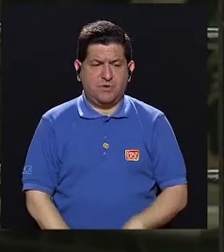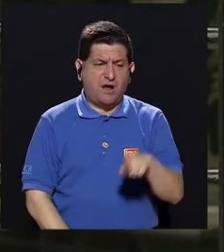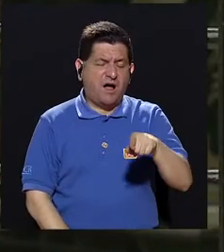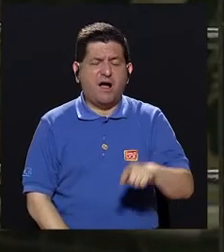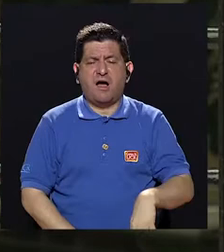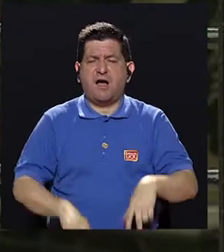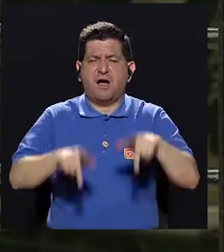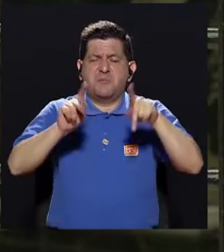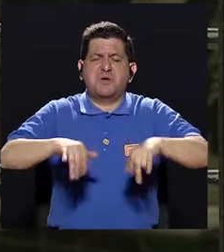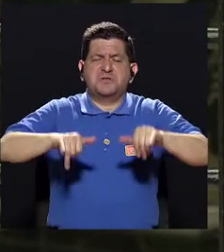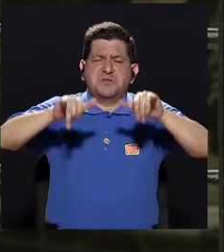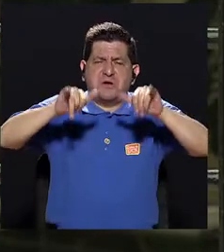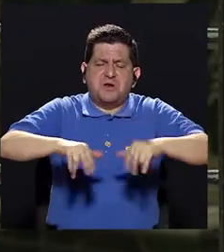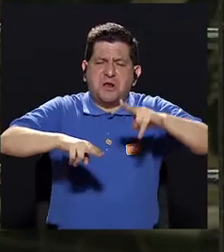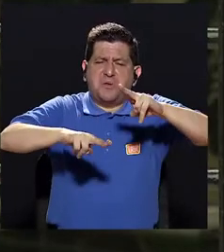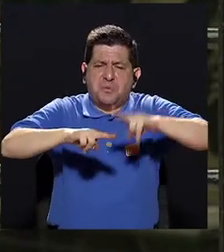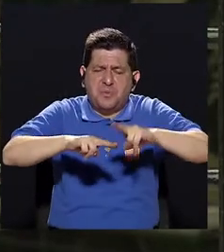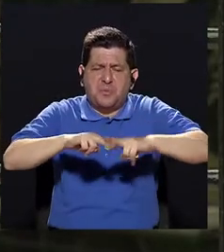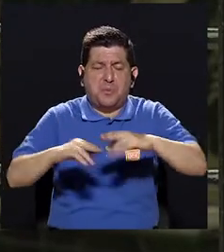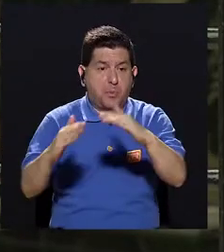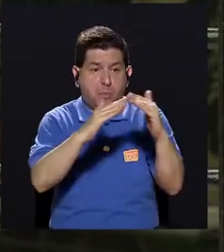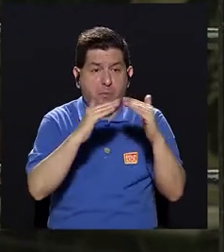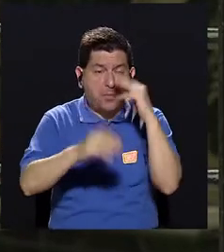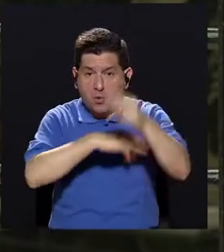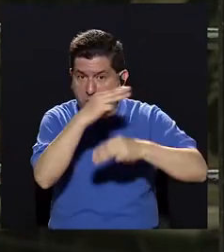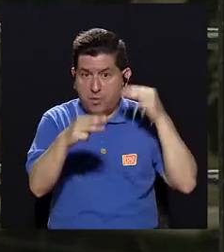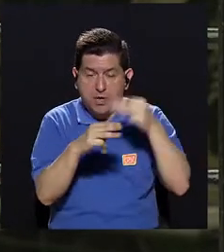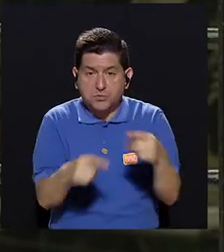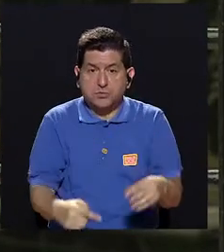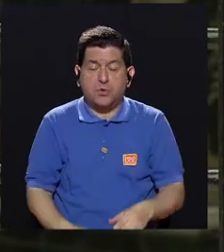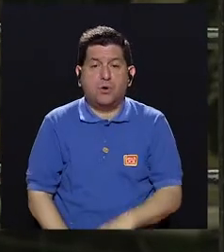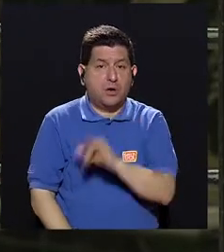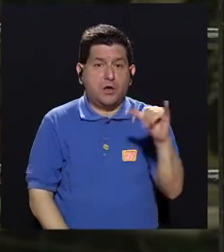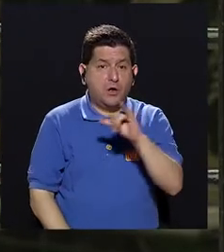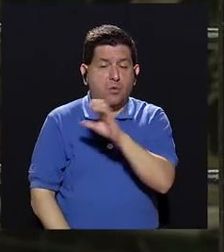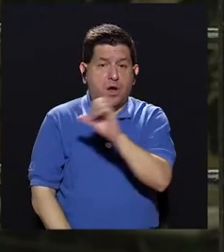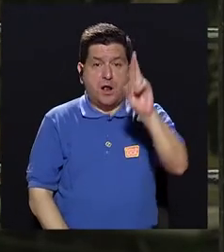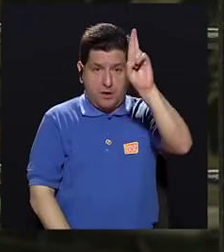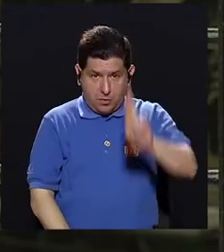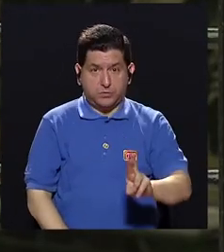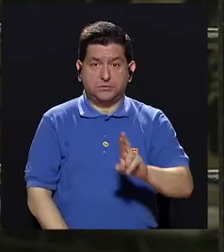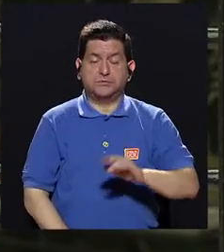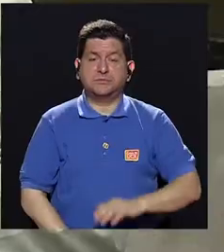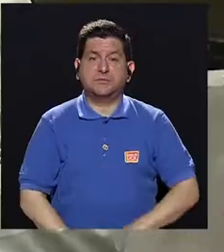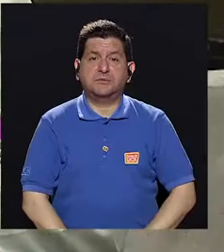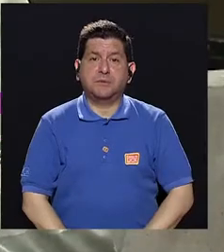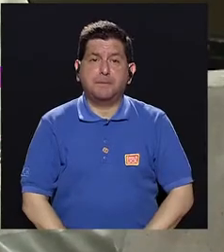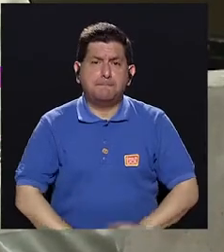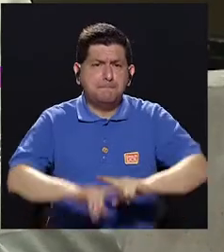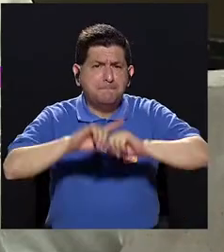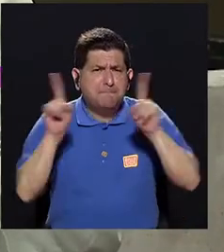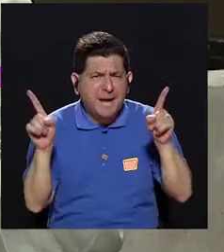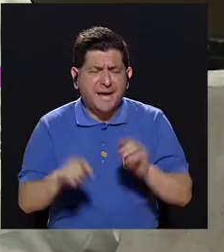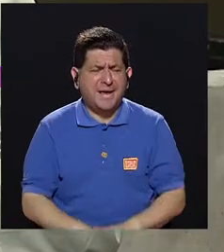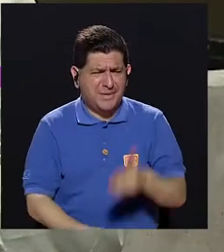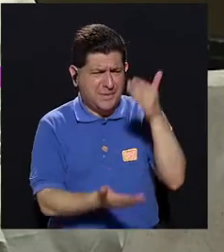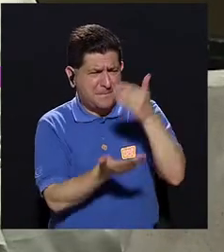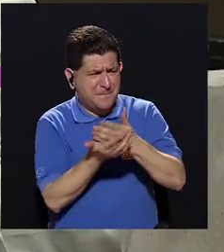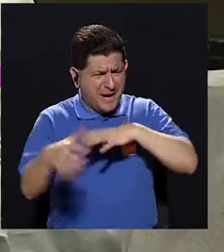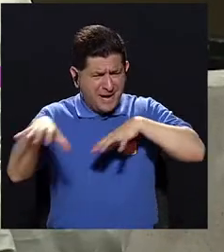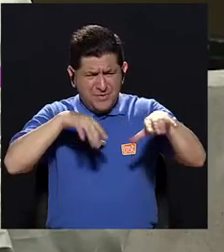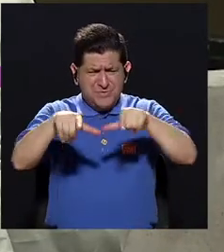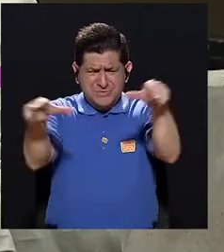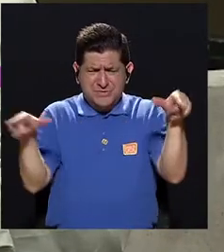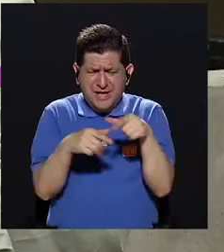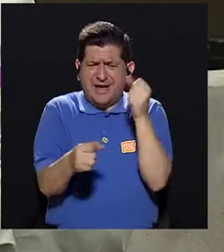del sedentarismo que hoy en día ostenta la población a nivel mundial y a nivel costarricense. Pero para hacer estas pausas